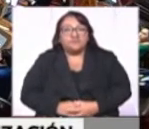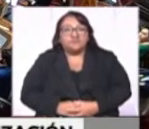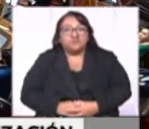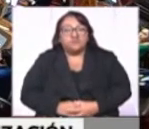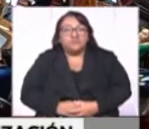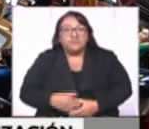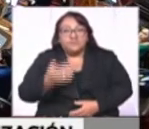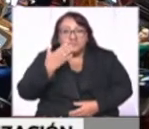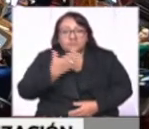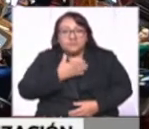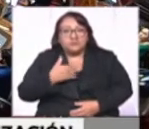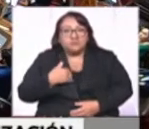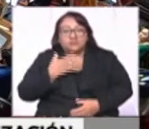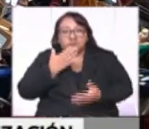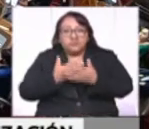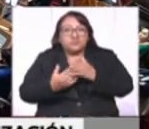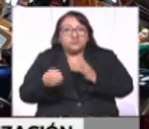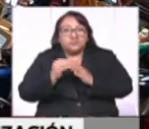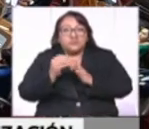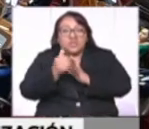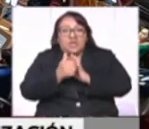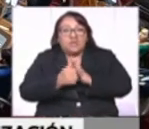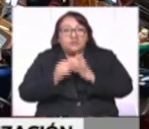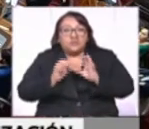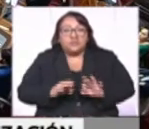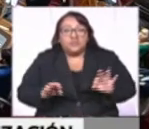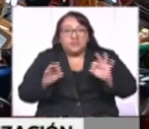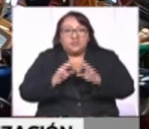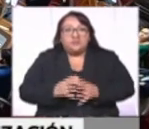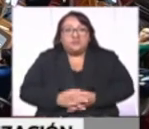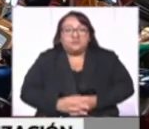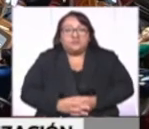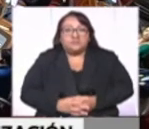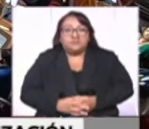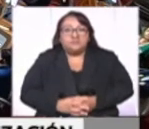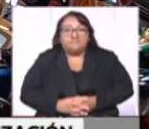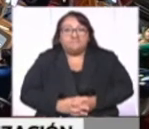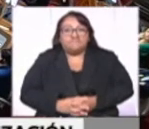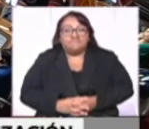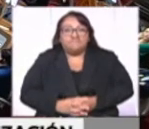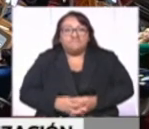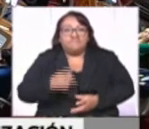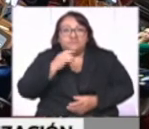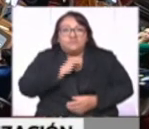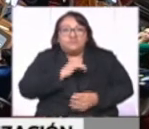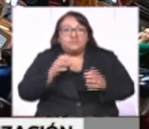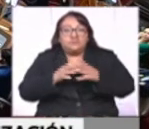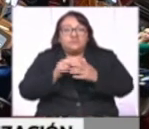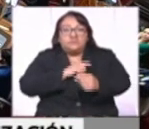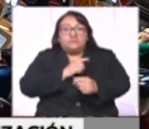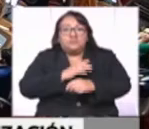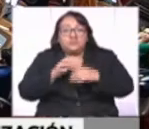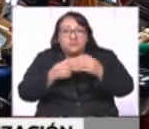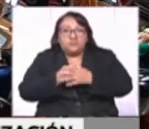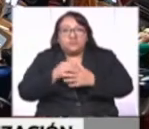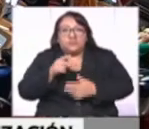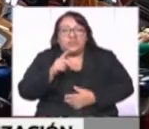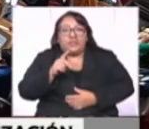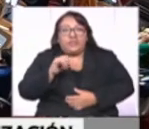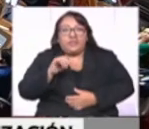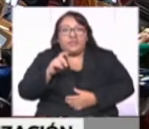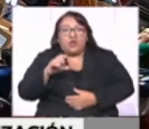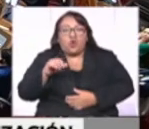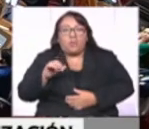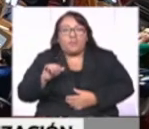usted por agendar este proyecto fundamental para la institucionalidad y el fortalecimiento del INDECOPI y,